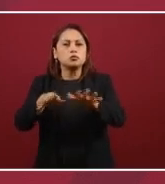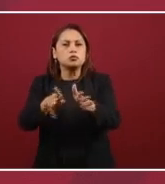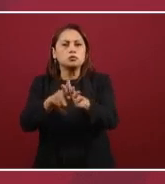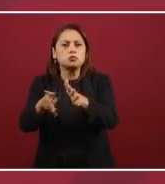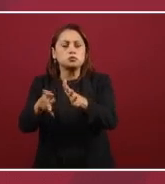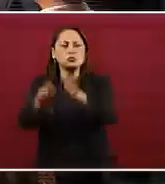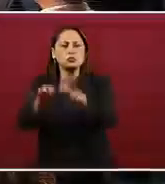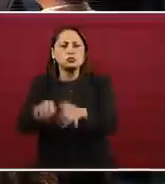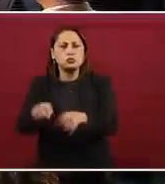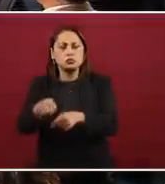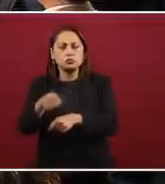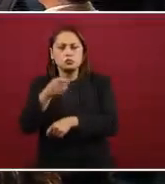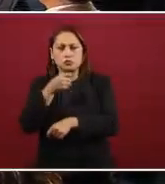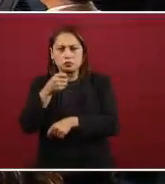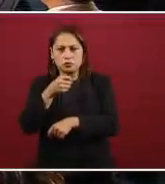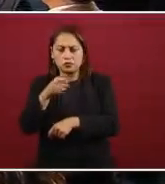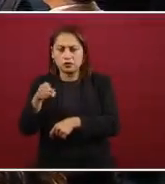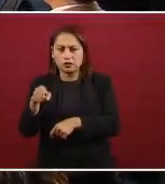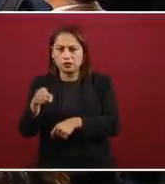de estas